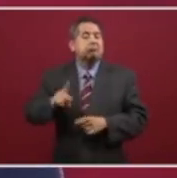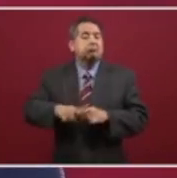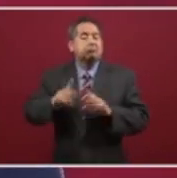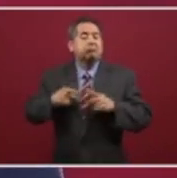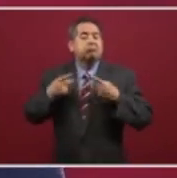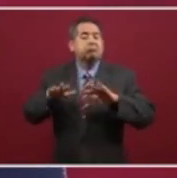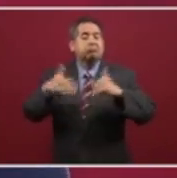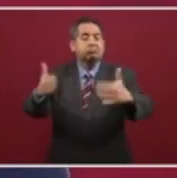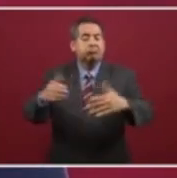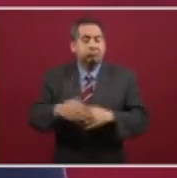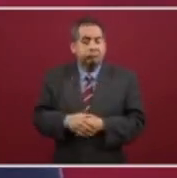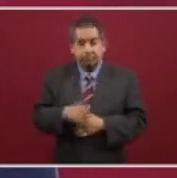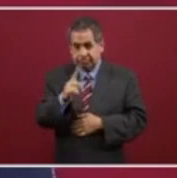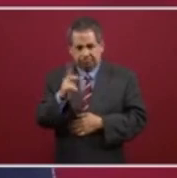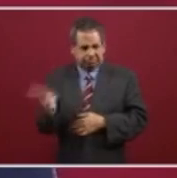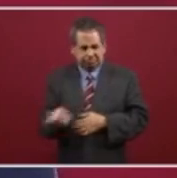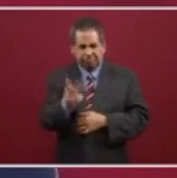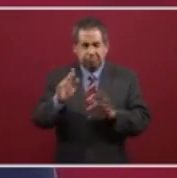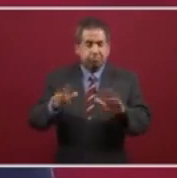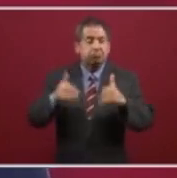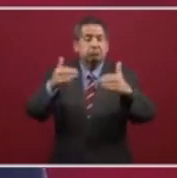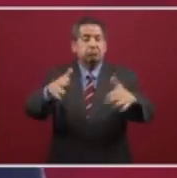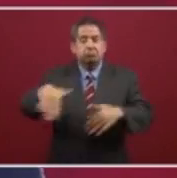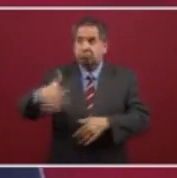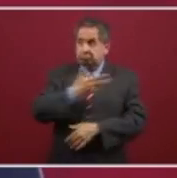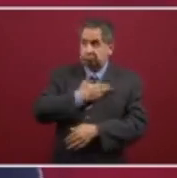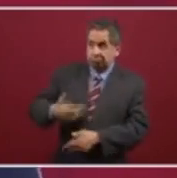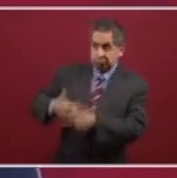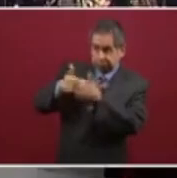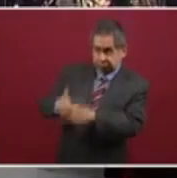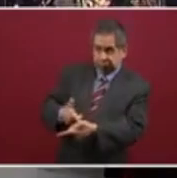continúe el presidente o que renuncie?